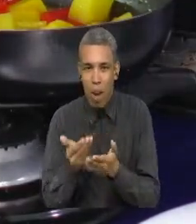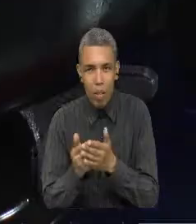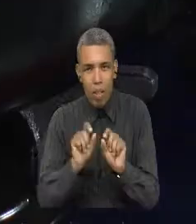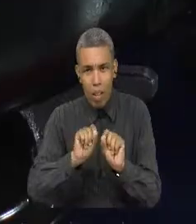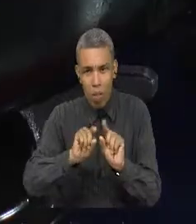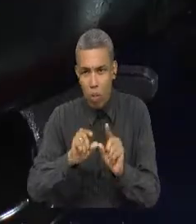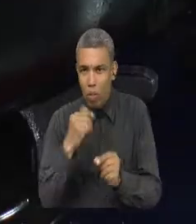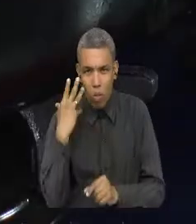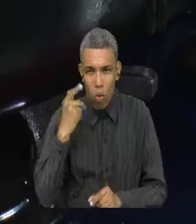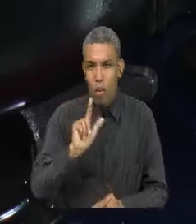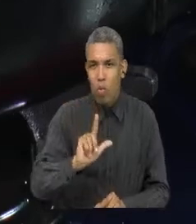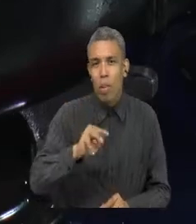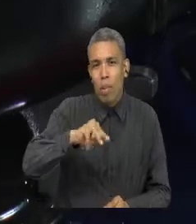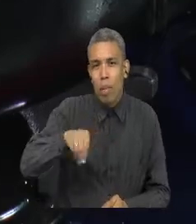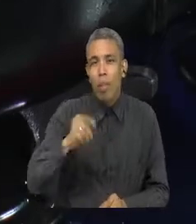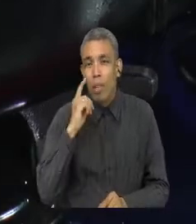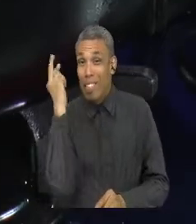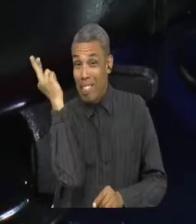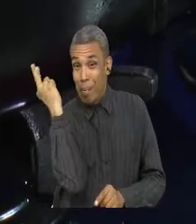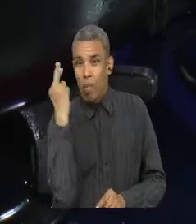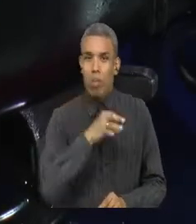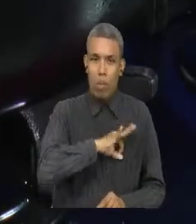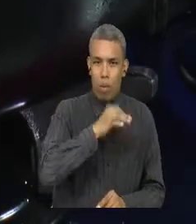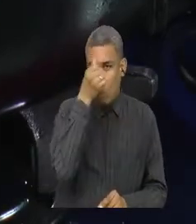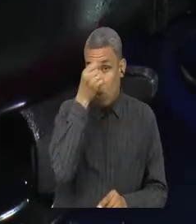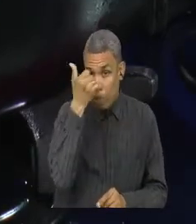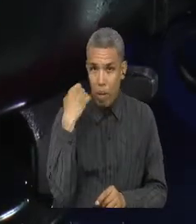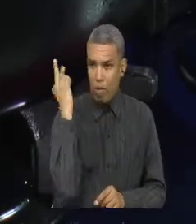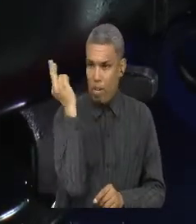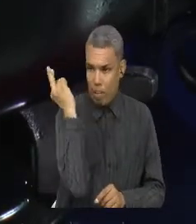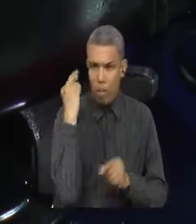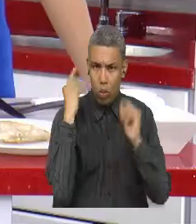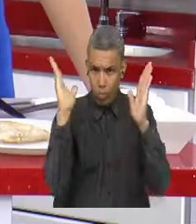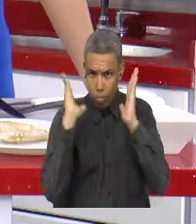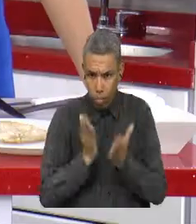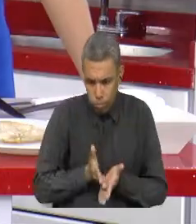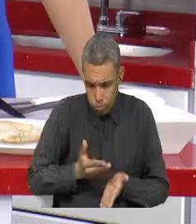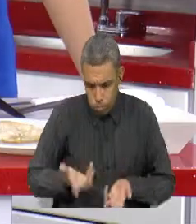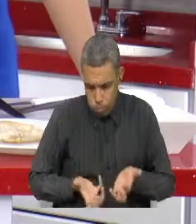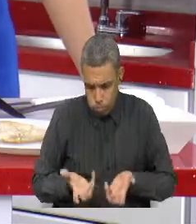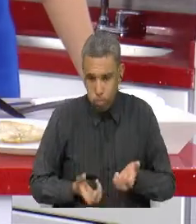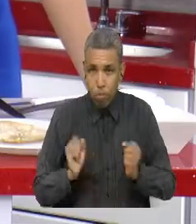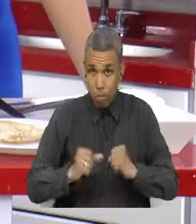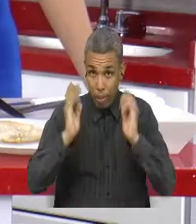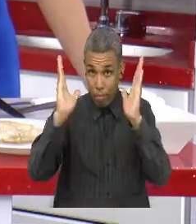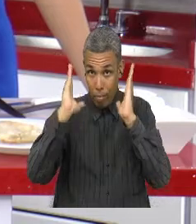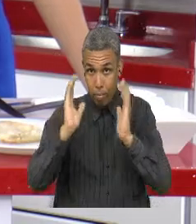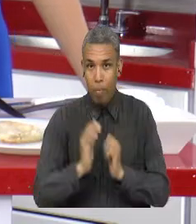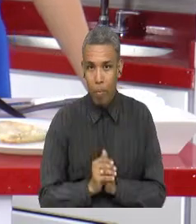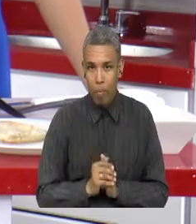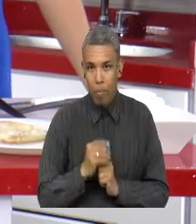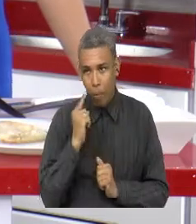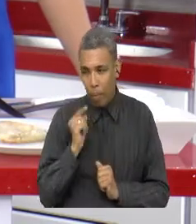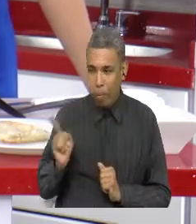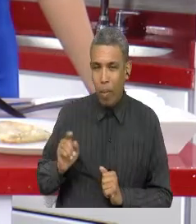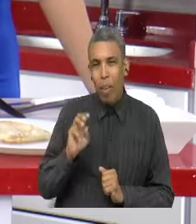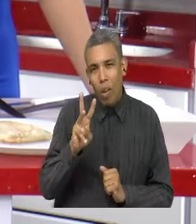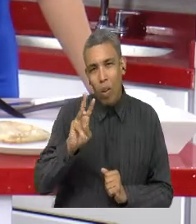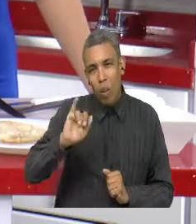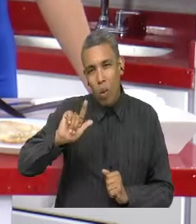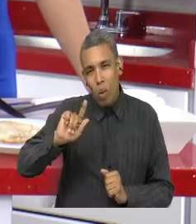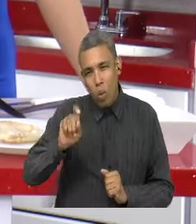lunes a viernes, con repetición sábados y domingos, para que ustedes no se pierdan ninguna de estas recetas que tanto Wilson como Sergio traen todos los días para